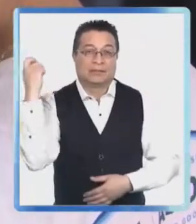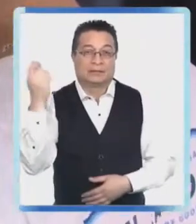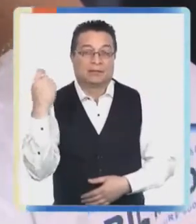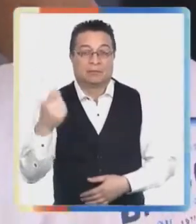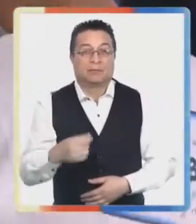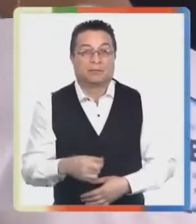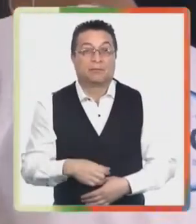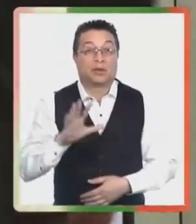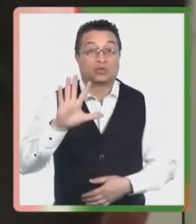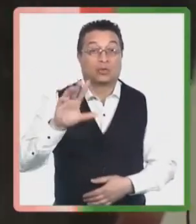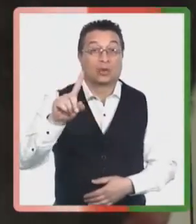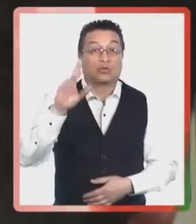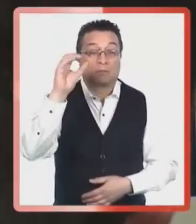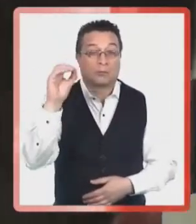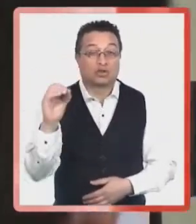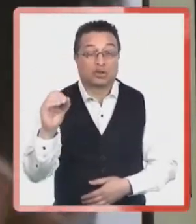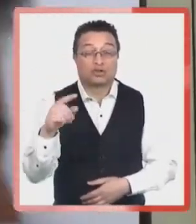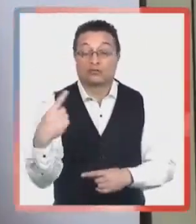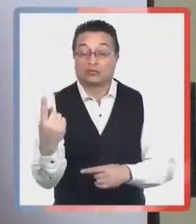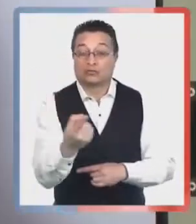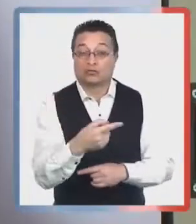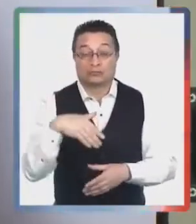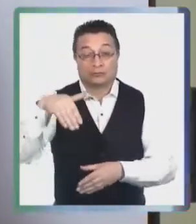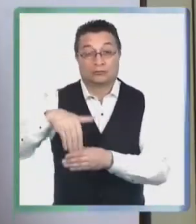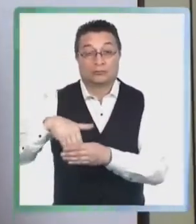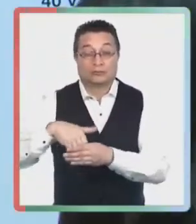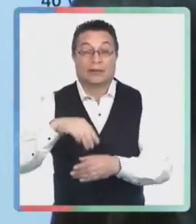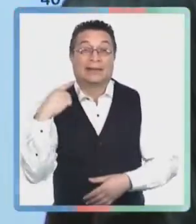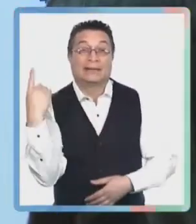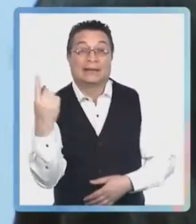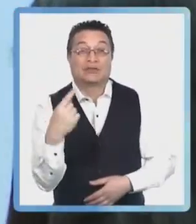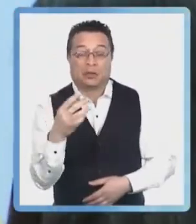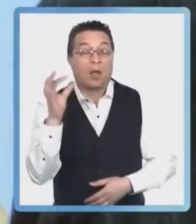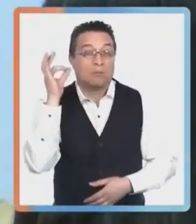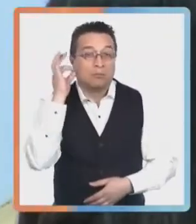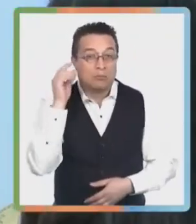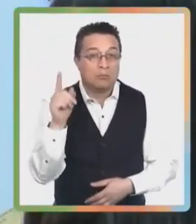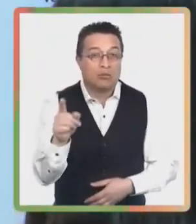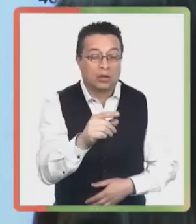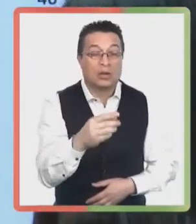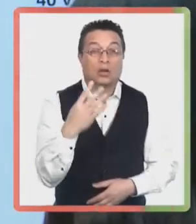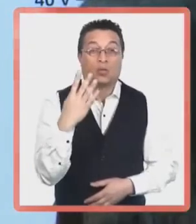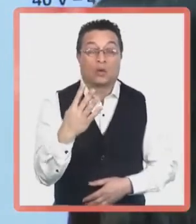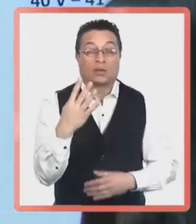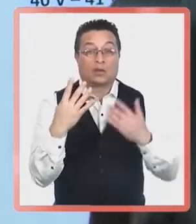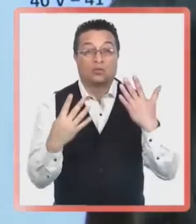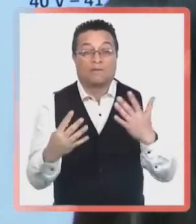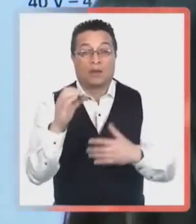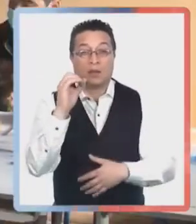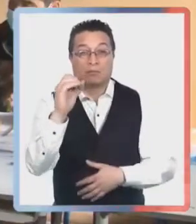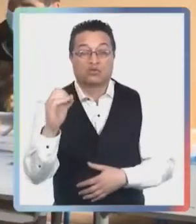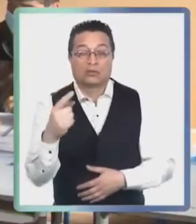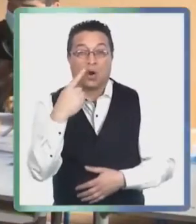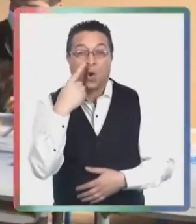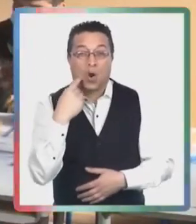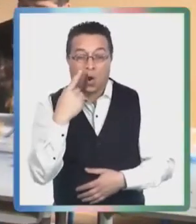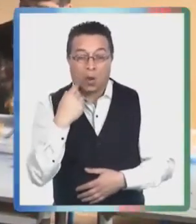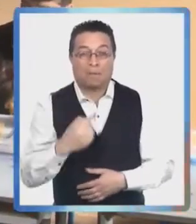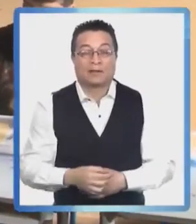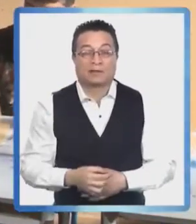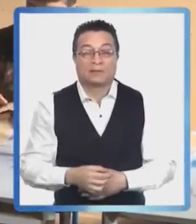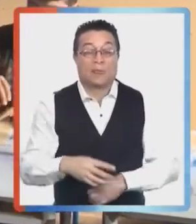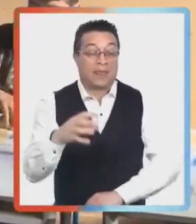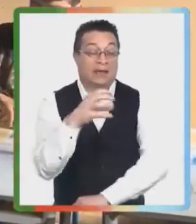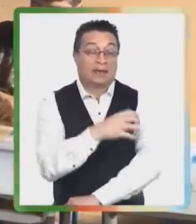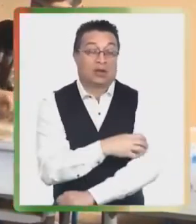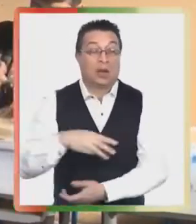Un 51% del padrón electoral nacional lo componen mujeres y un 49% hombres. La región